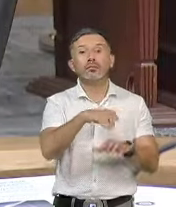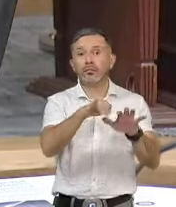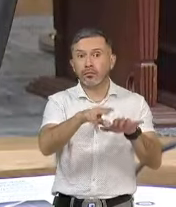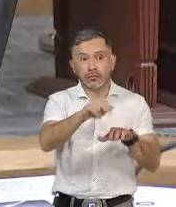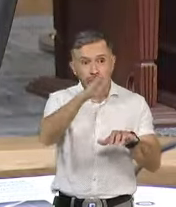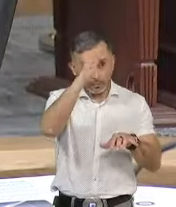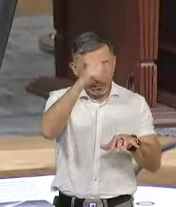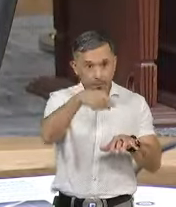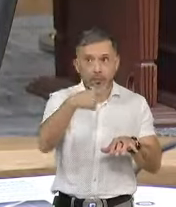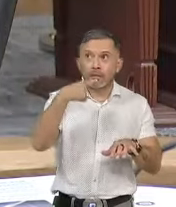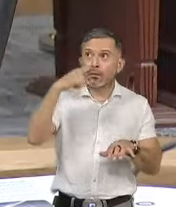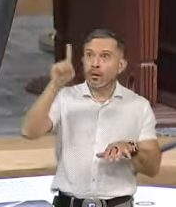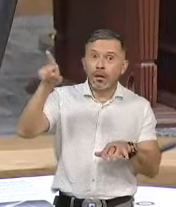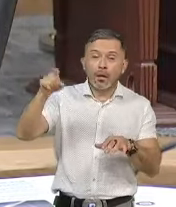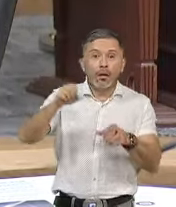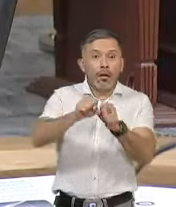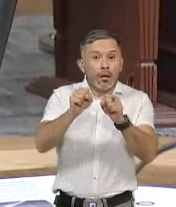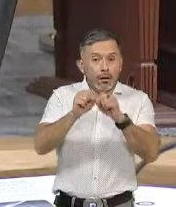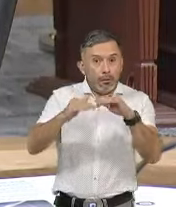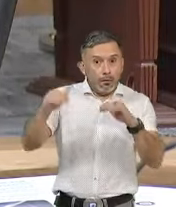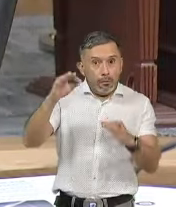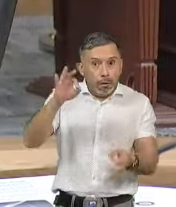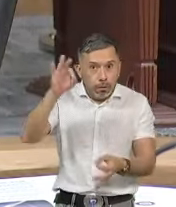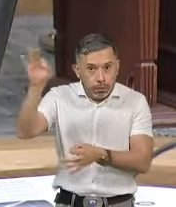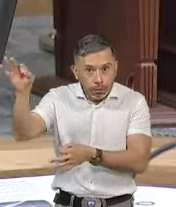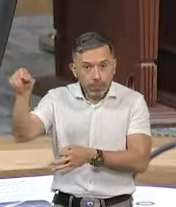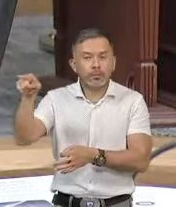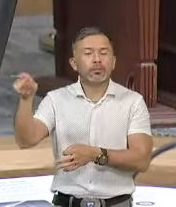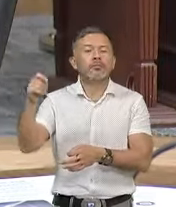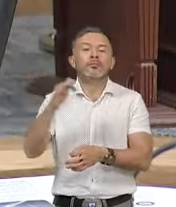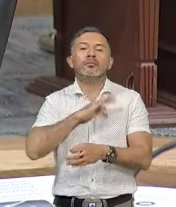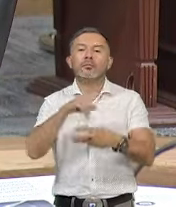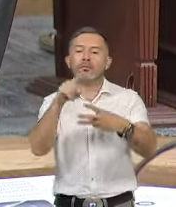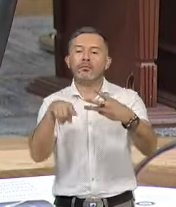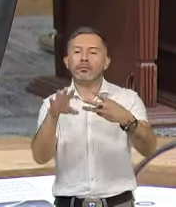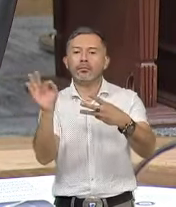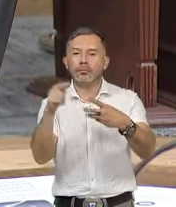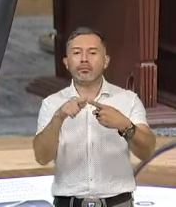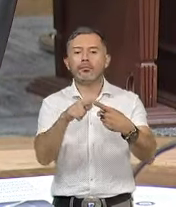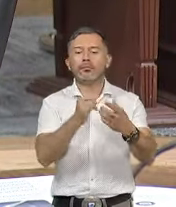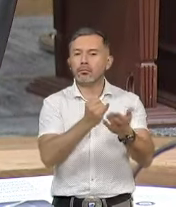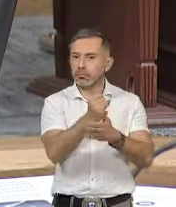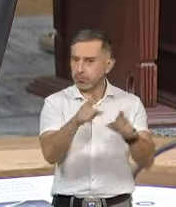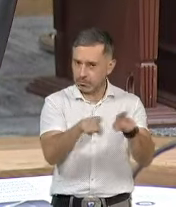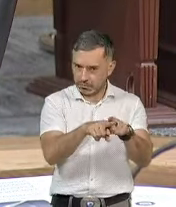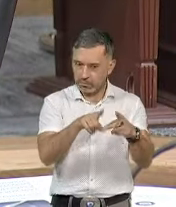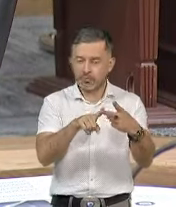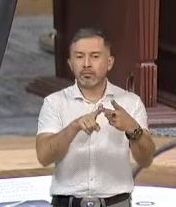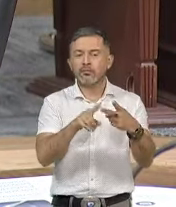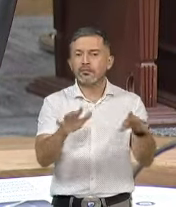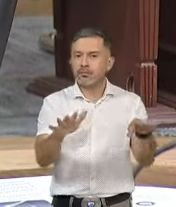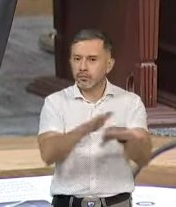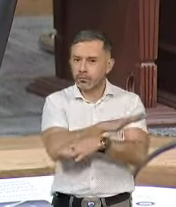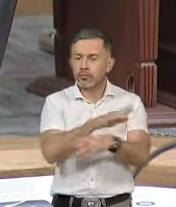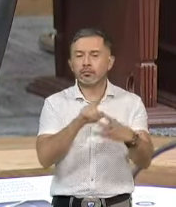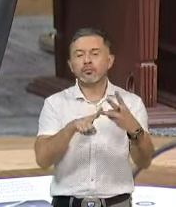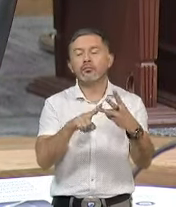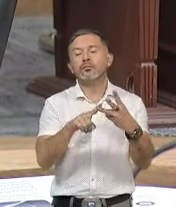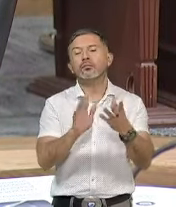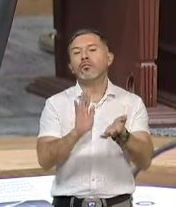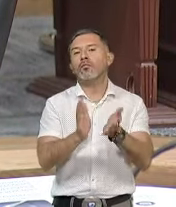sala superior la sala superior tiene tres posibilidades confirmarlas modificarlas o